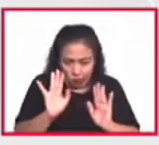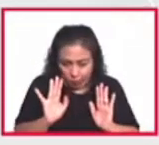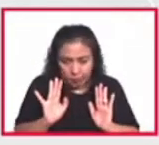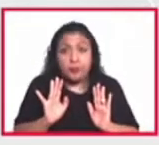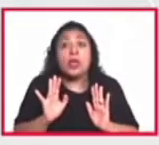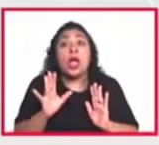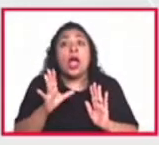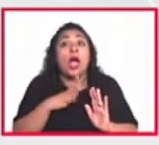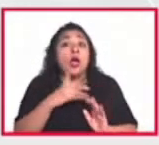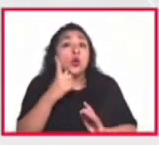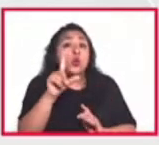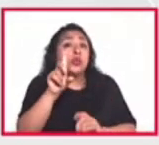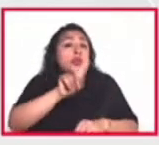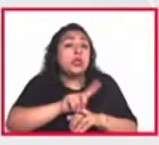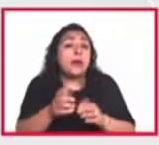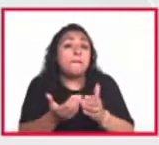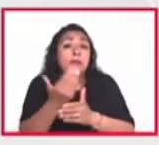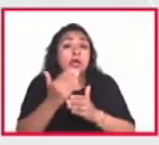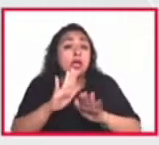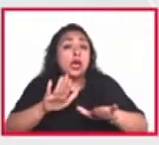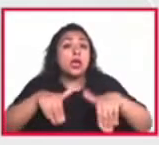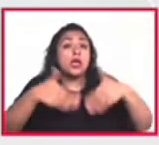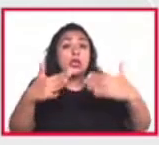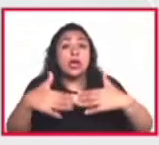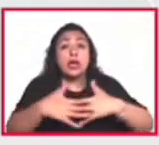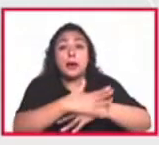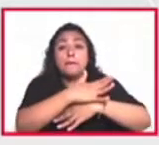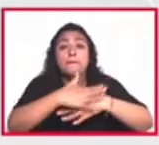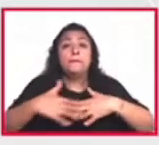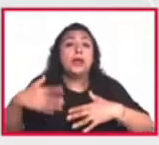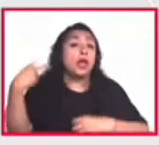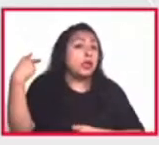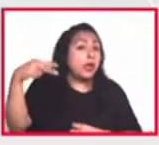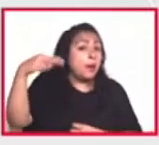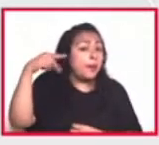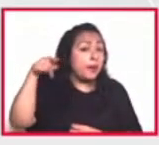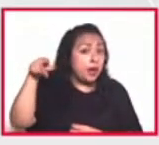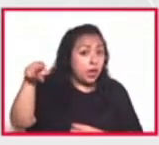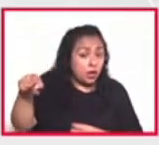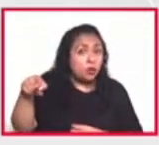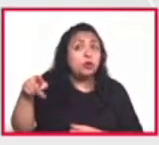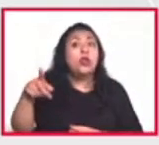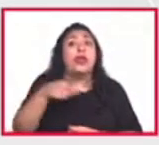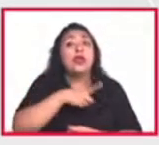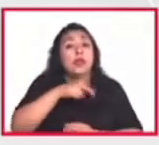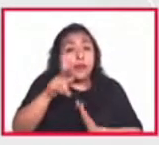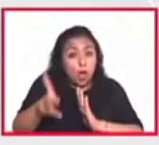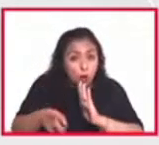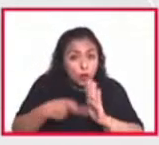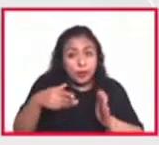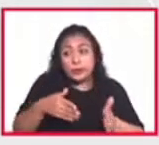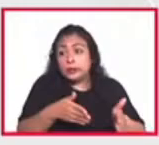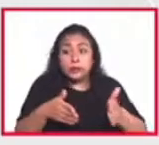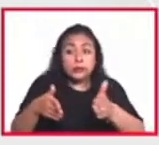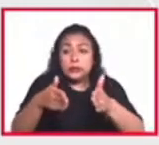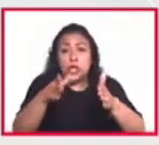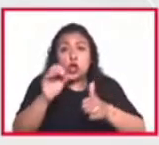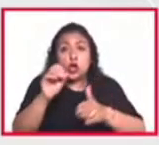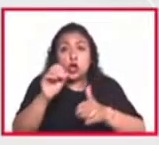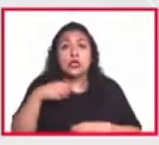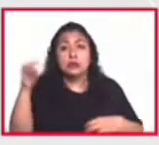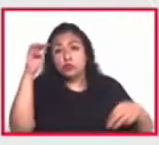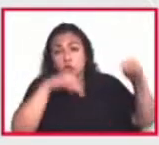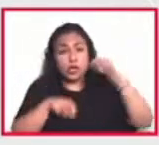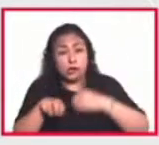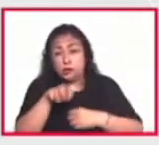aparece una mañana en las playas de Veracruz y tiene que repetir la ruta de Cortés subiendo las montañas hasta